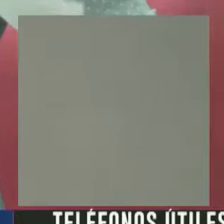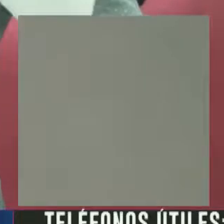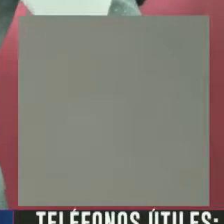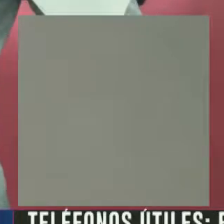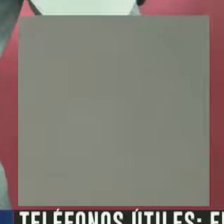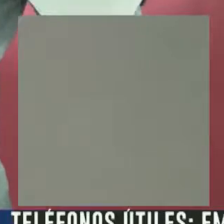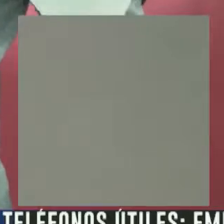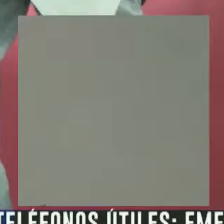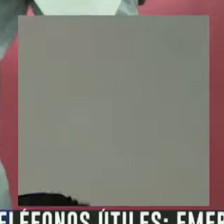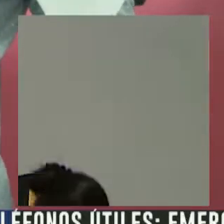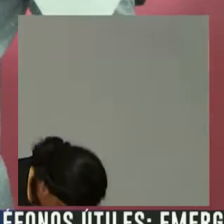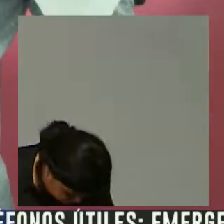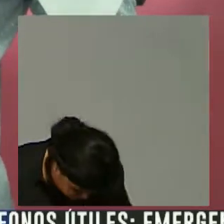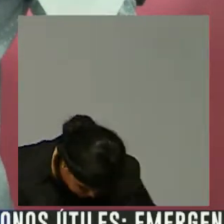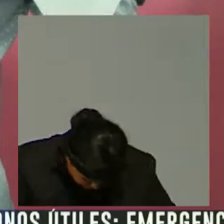¿Senado aborto legal?